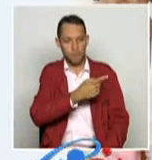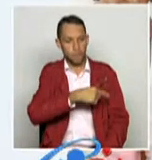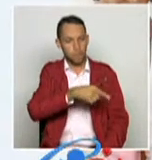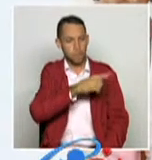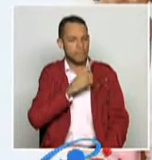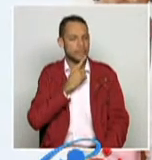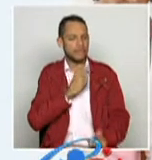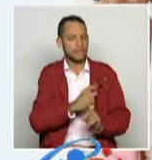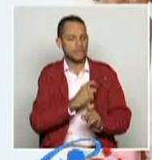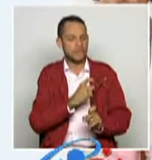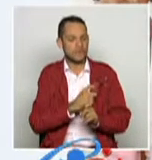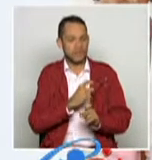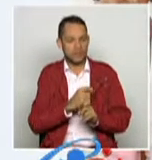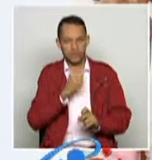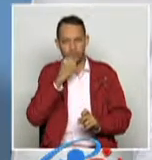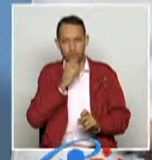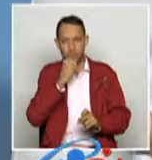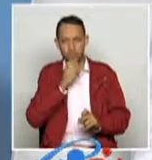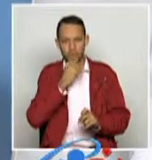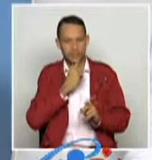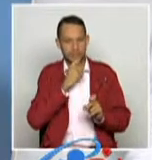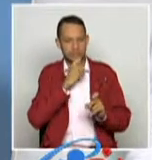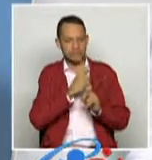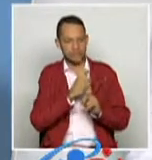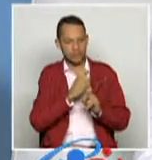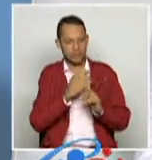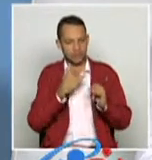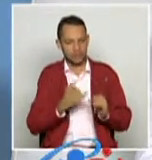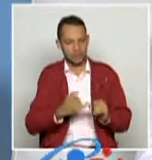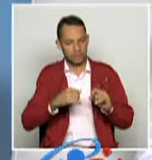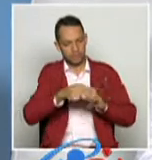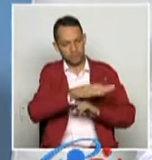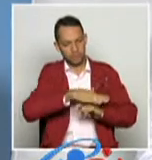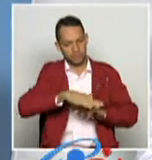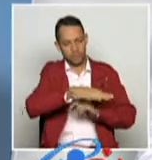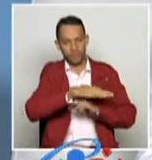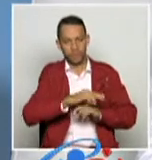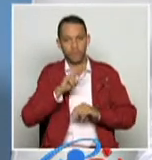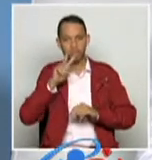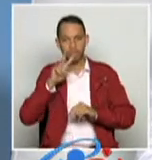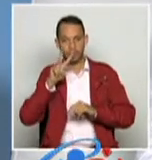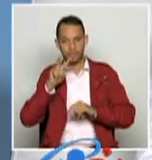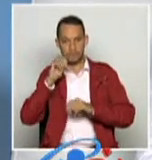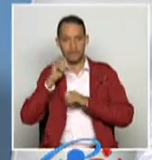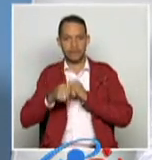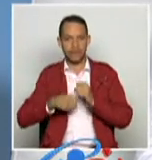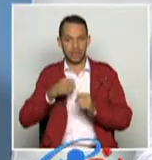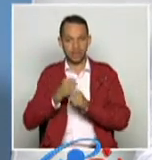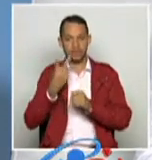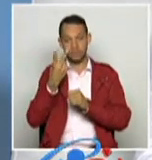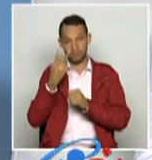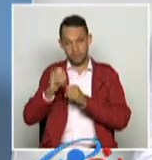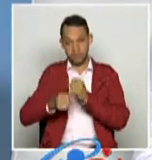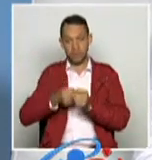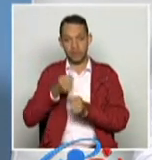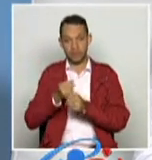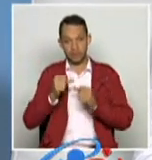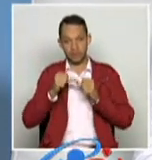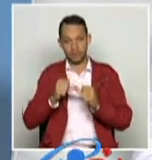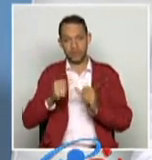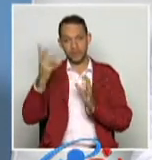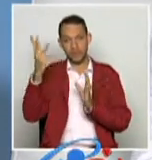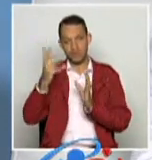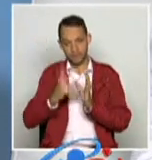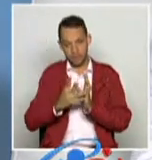Pequeño Corazón en este momento mostrando unos resultados maravillosos en estos 20 años de trabajo. Tenemos